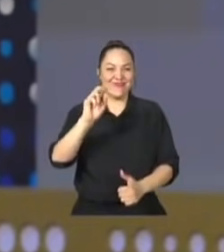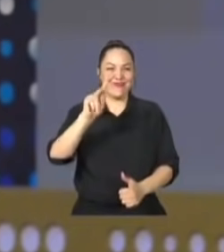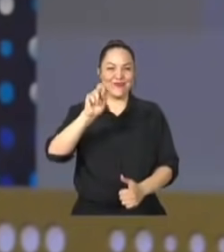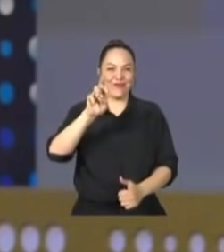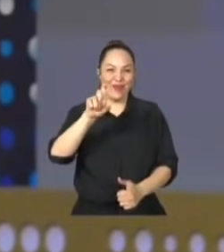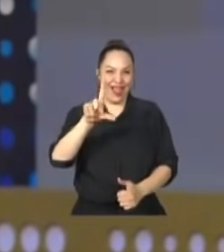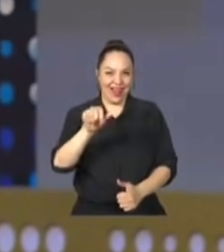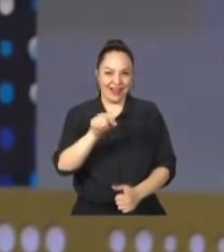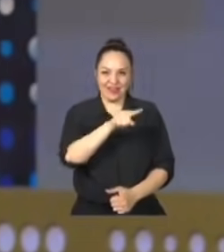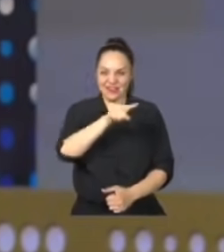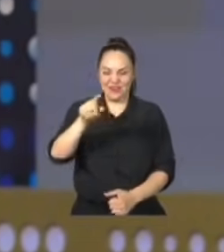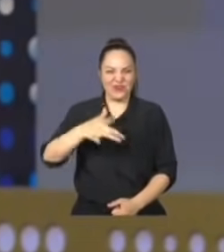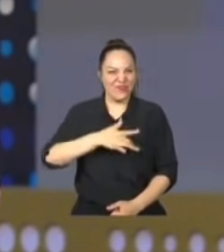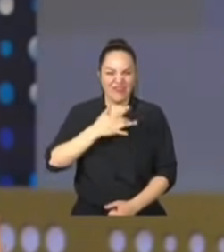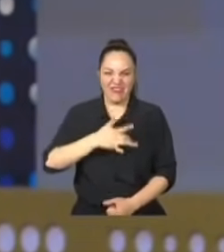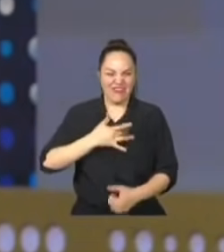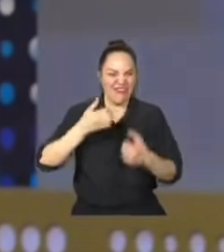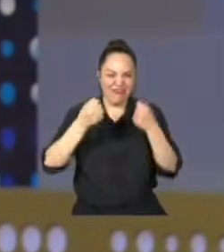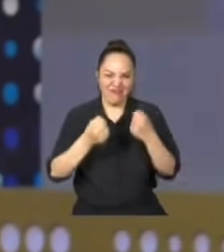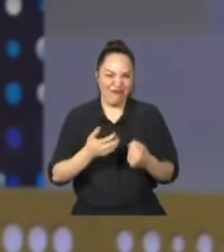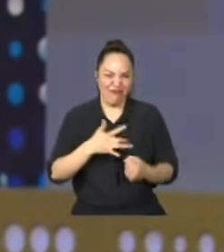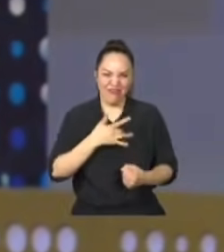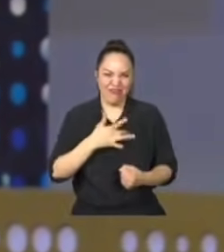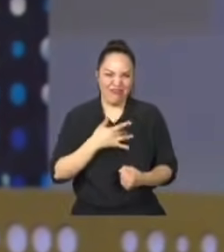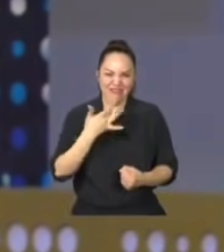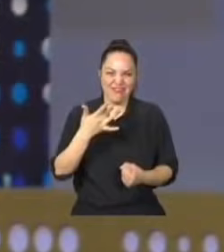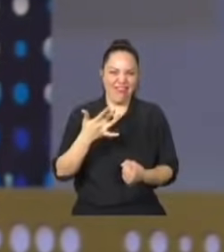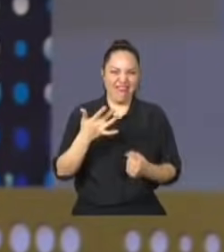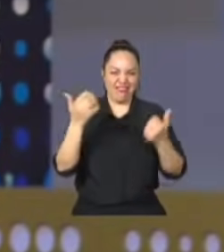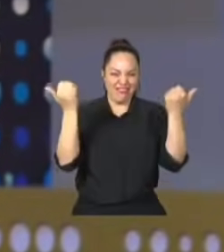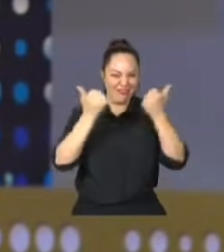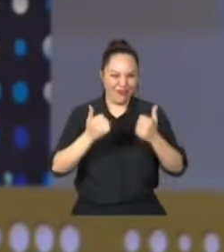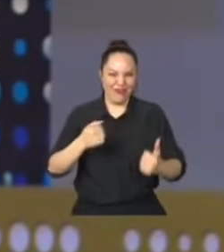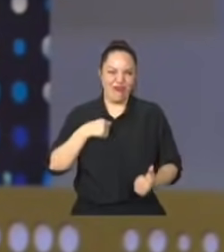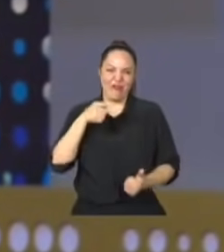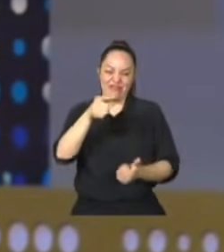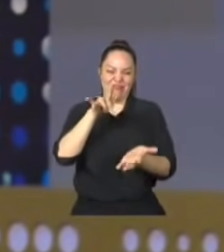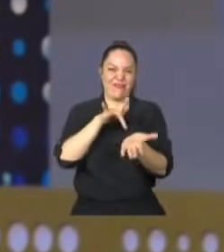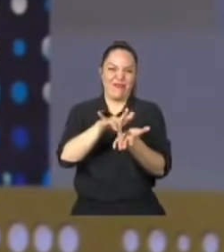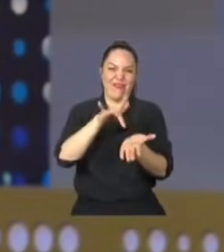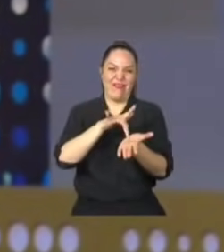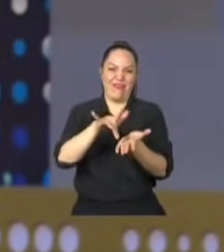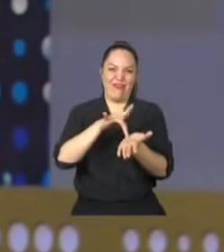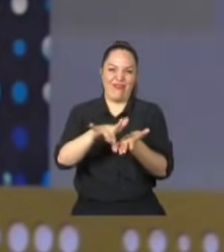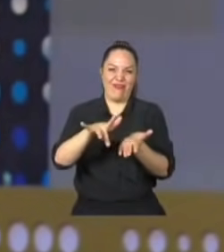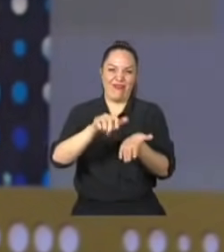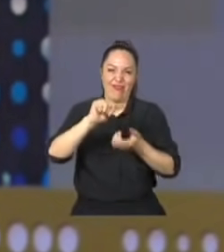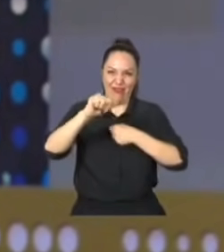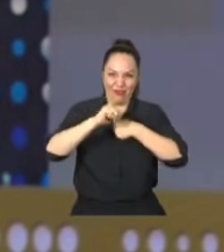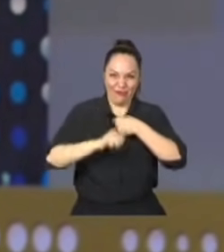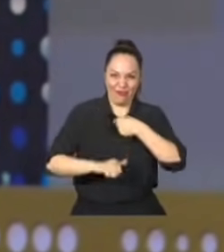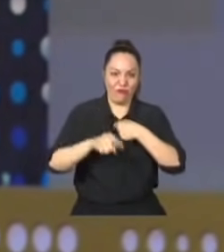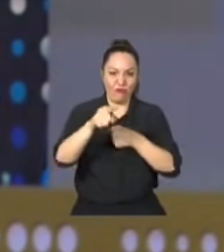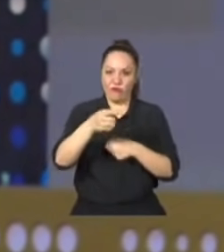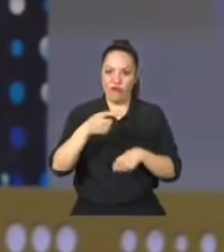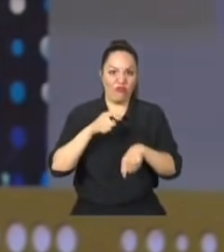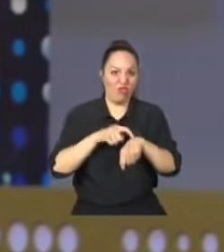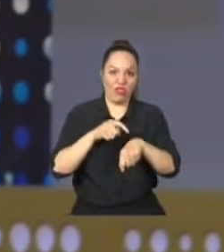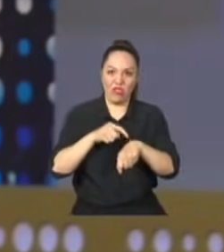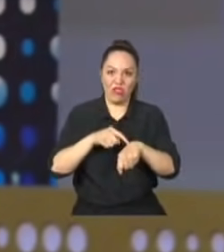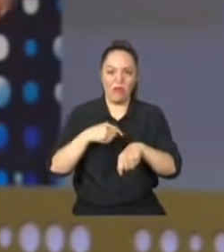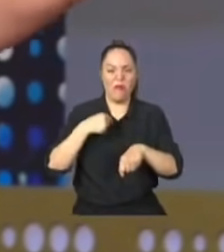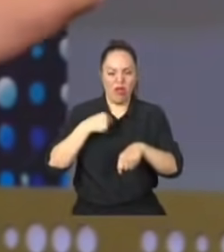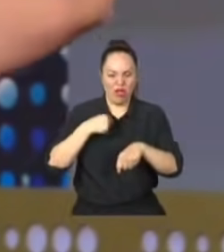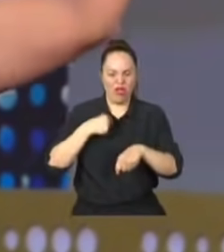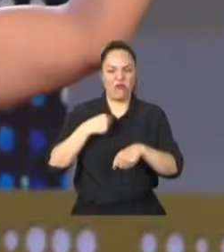sientes segura, si no te sientes escultural, yo te voy a pagar la operación. Si no tienes tiempo, yo te pago la